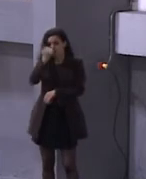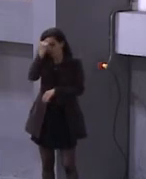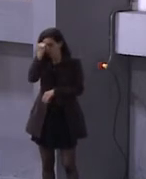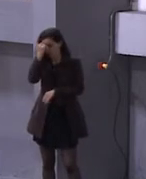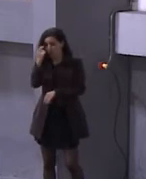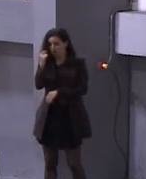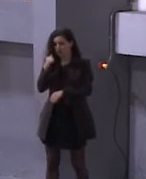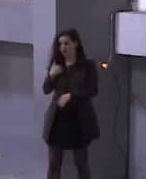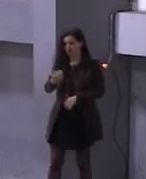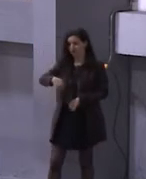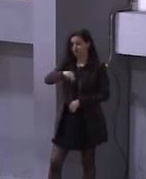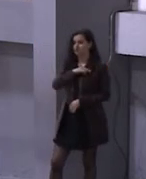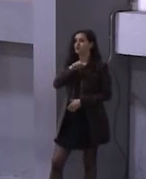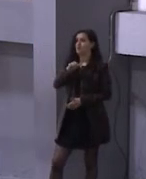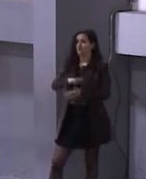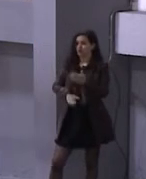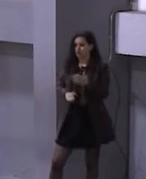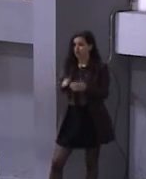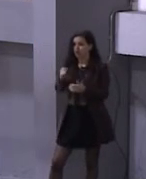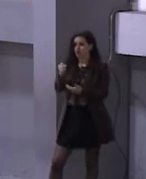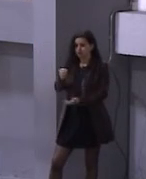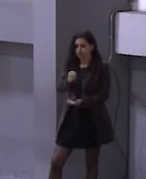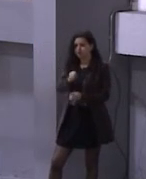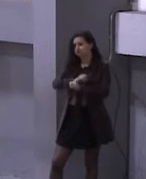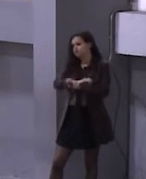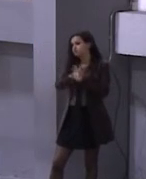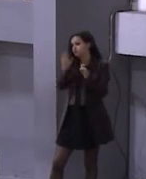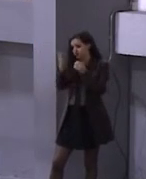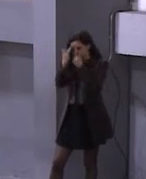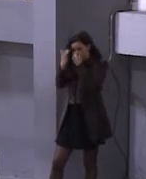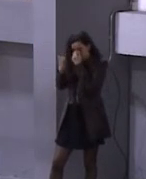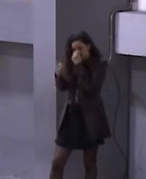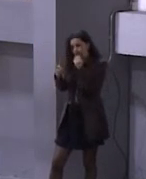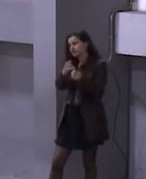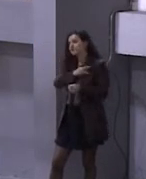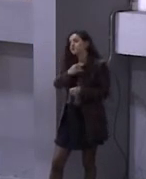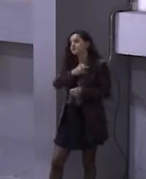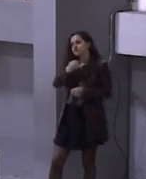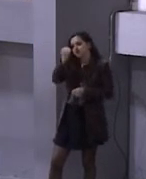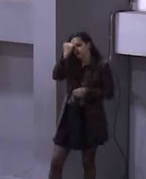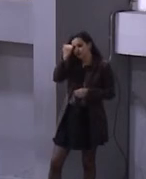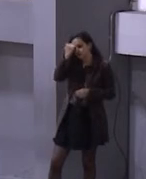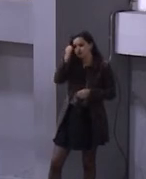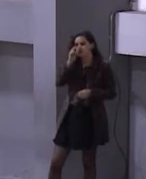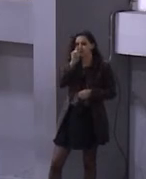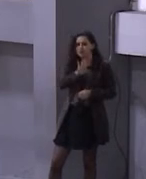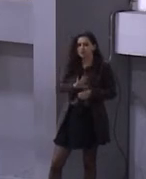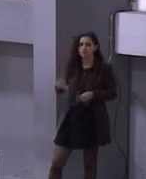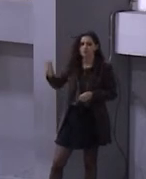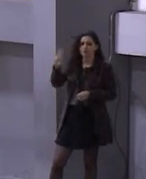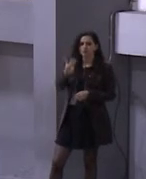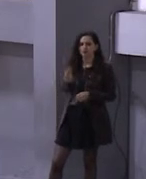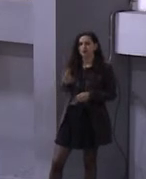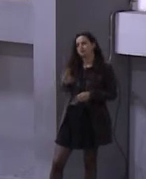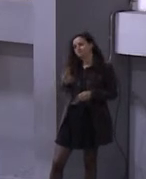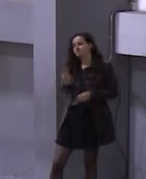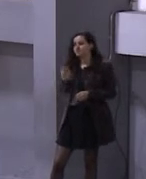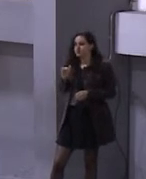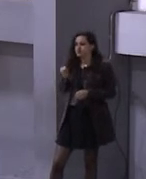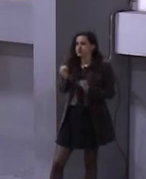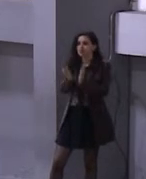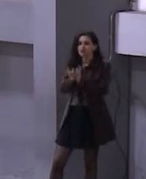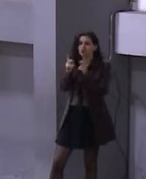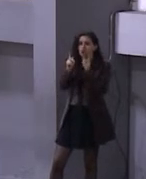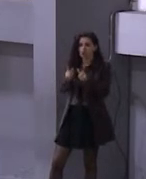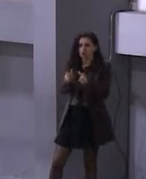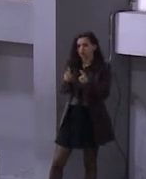Pedagógica Nacional. Eso sí toca tenerlo muy claro. ¿Por qué? Porque la Universidad Pedagógica Nacional es una universidad que, aunque no tiene el número de